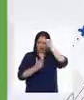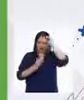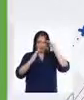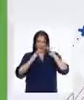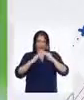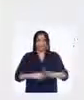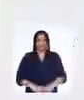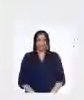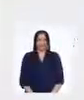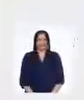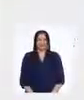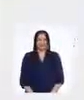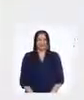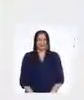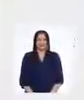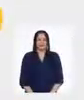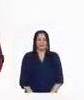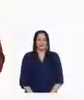Aprendo en Casa.